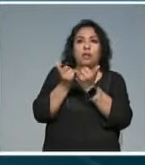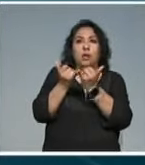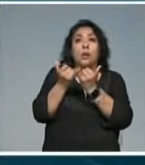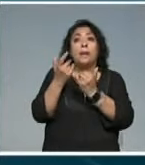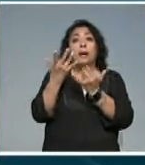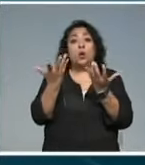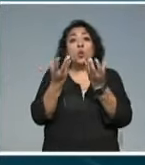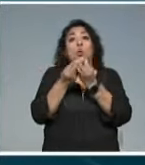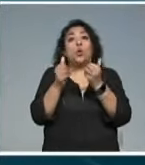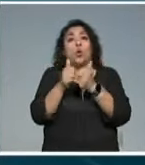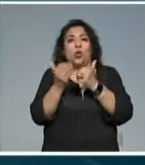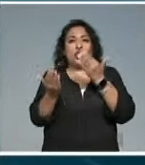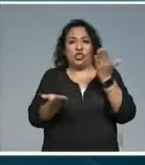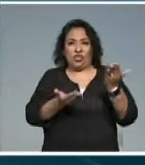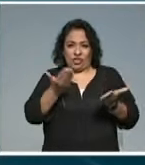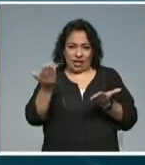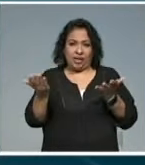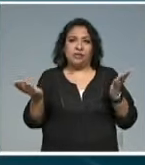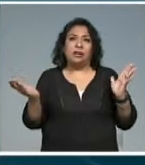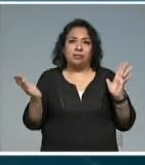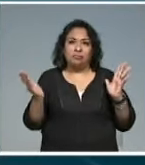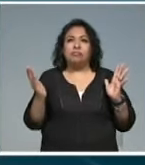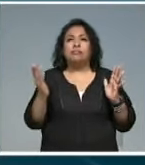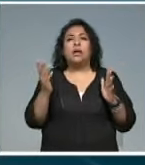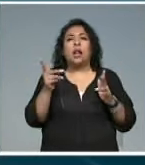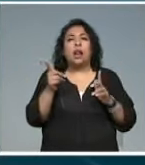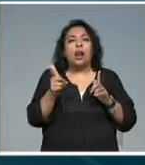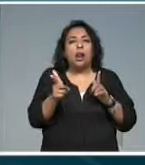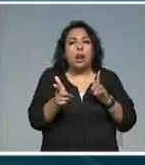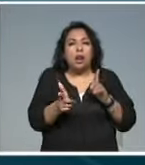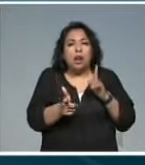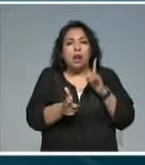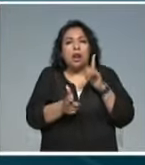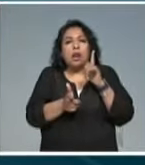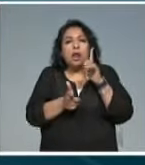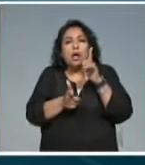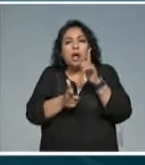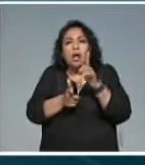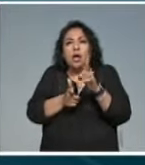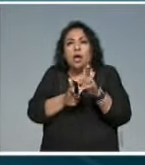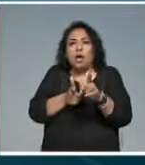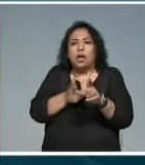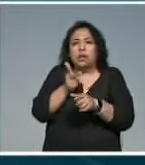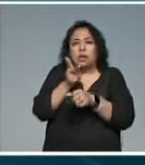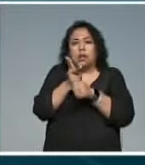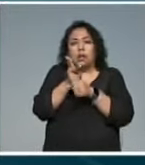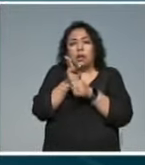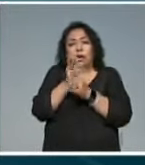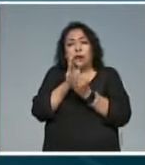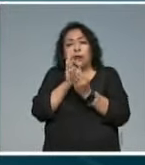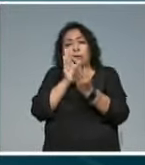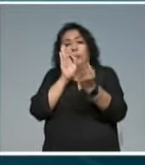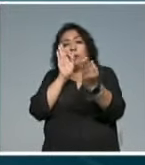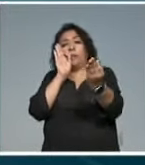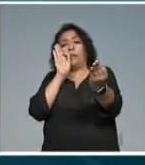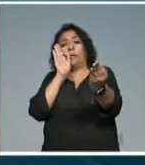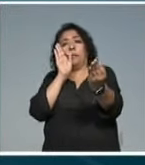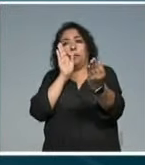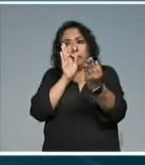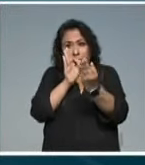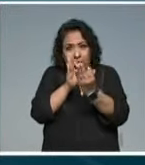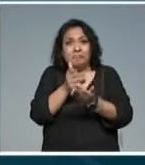se unen con la danza, ¿no? Entonces, como cámaras lentas, como hacer acercamientos, close-up, y eso se puede